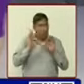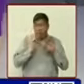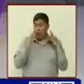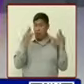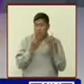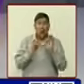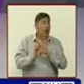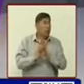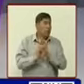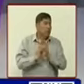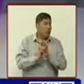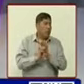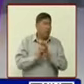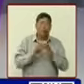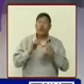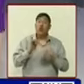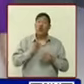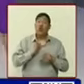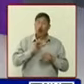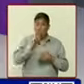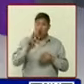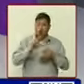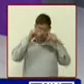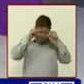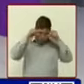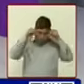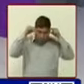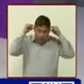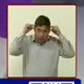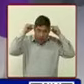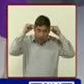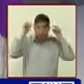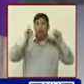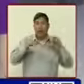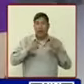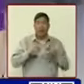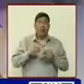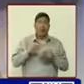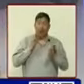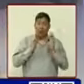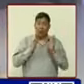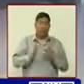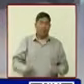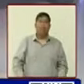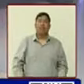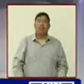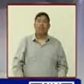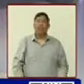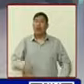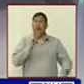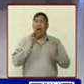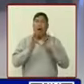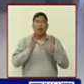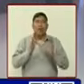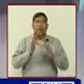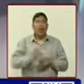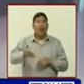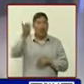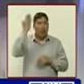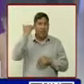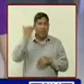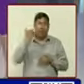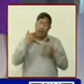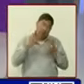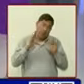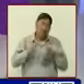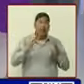sus familiares. Por ejemplo, yo, Cusolentes, pertenezco a esta población del Censo. Veamos, por favor. Estamos hablando de aquellas